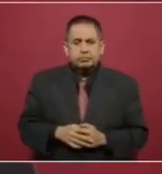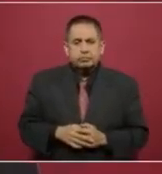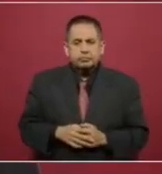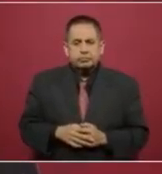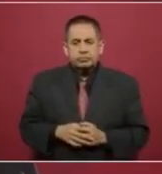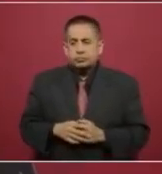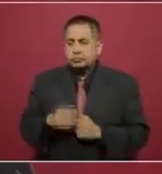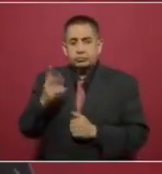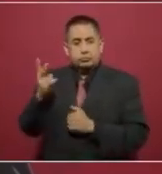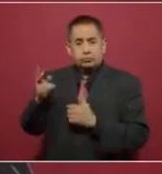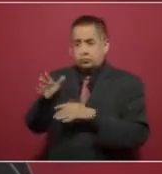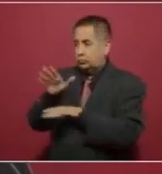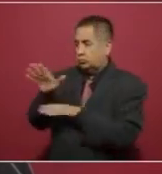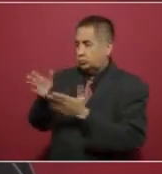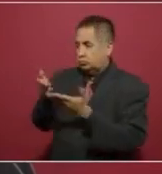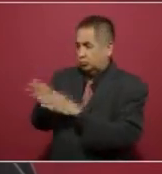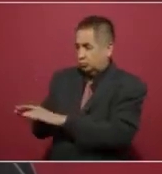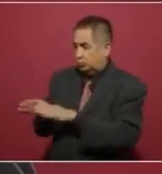dos aeropuertos,